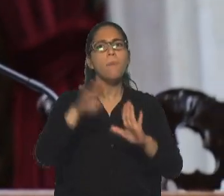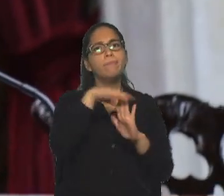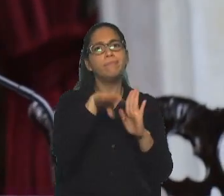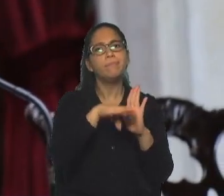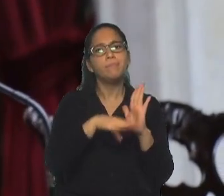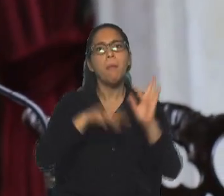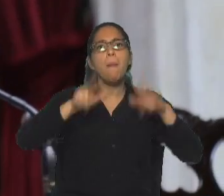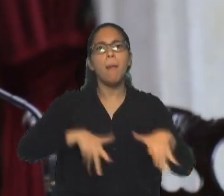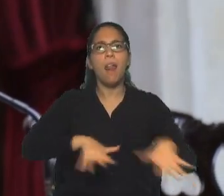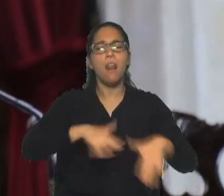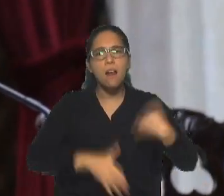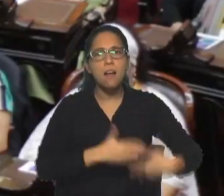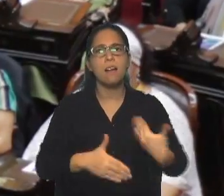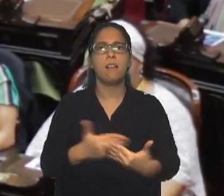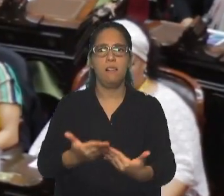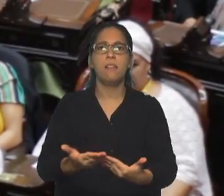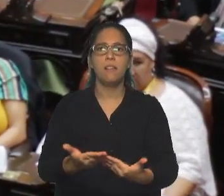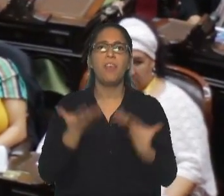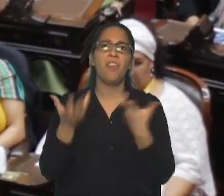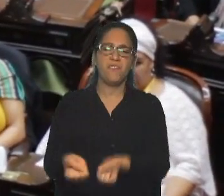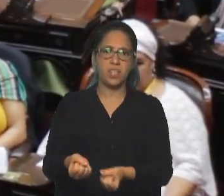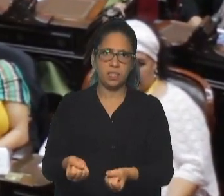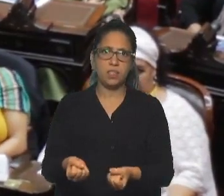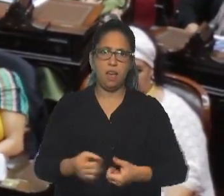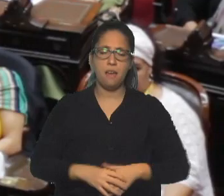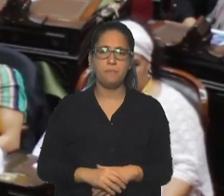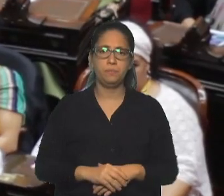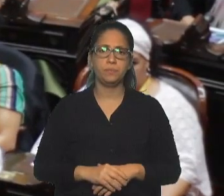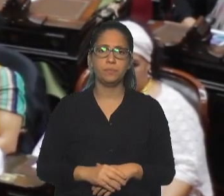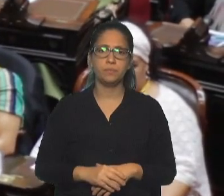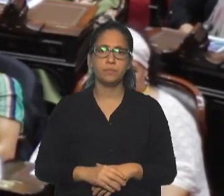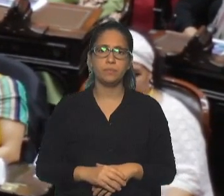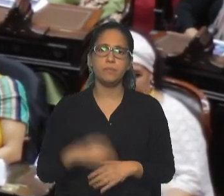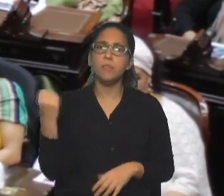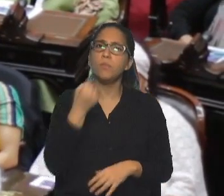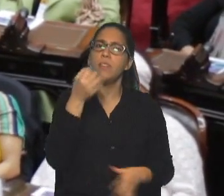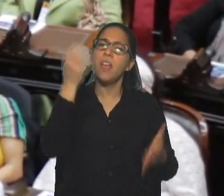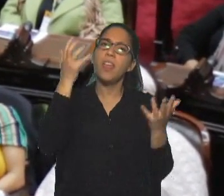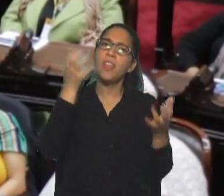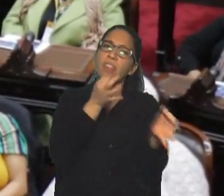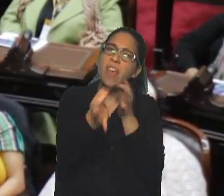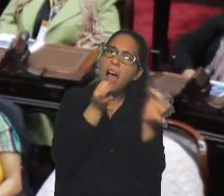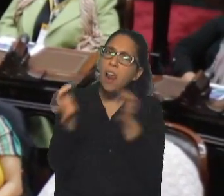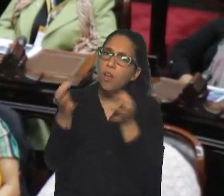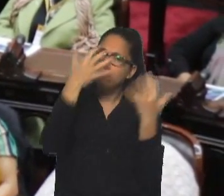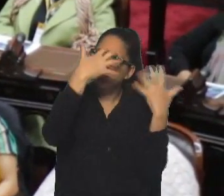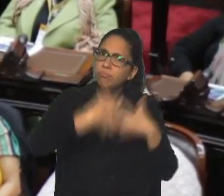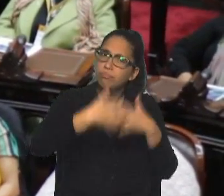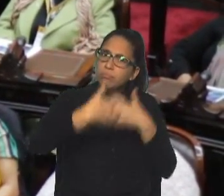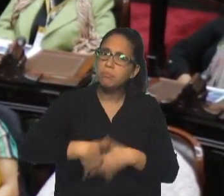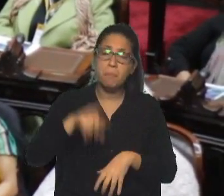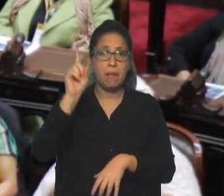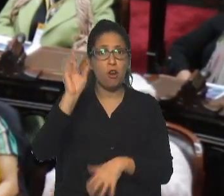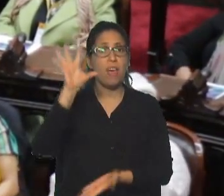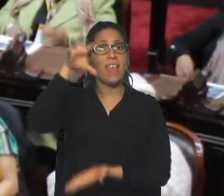adelante un plan de acción exactamente porque se trata de dialogar de reflexionar pero el inadi ejerce